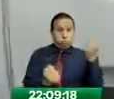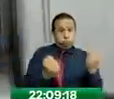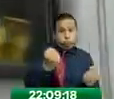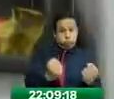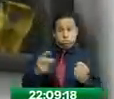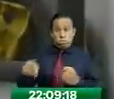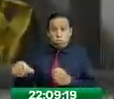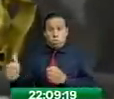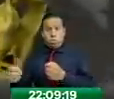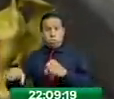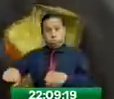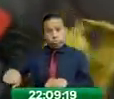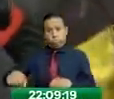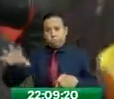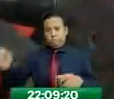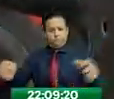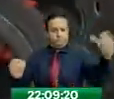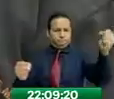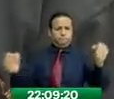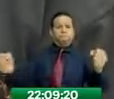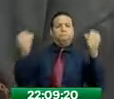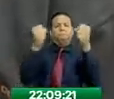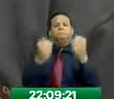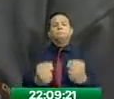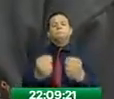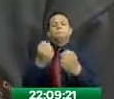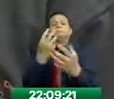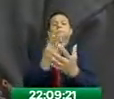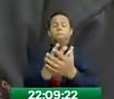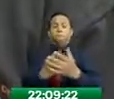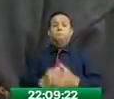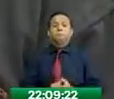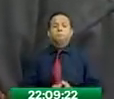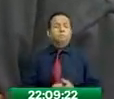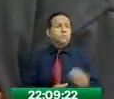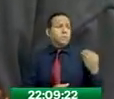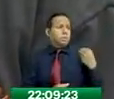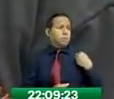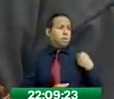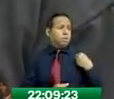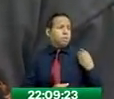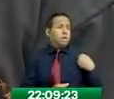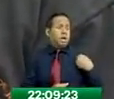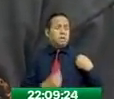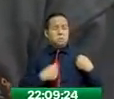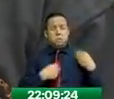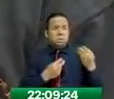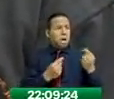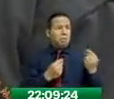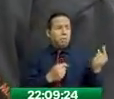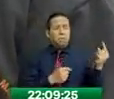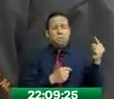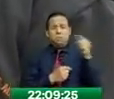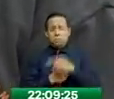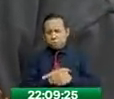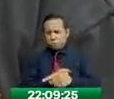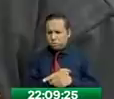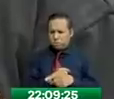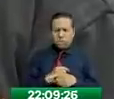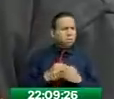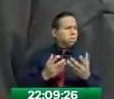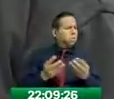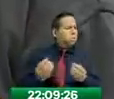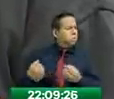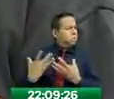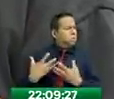de la víctima piden que el hecho no quede en impunidad. Me llamaron y yo me vine enseguida, no sé. Yo me enteré que me informaron que aquí había habido un accidente